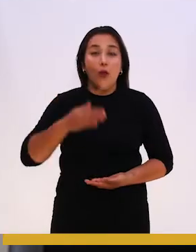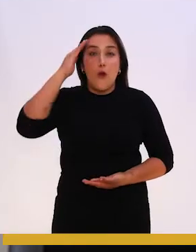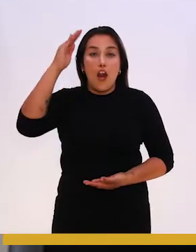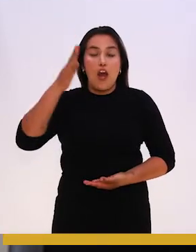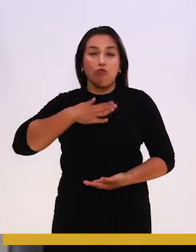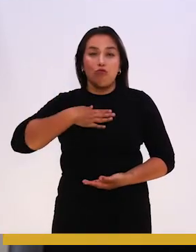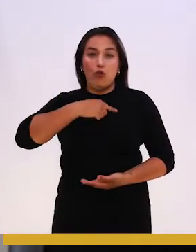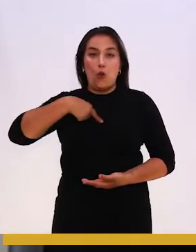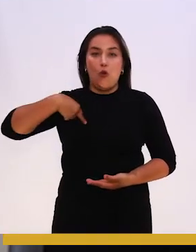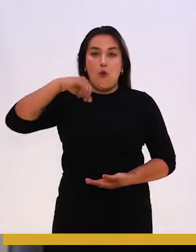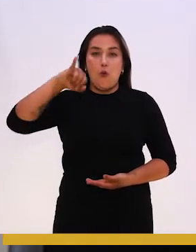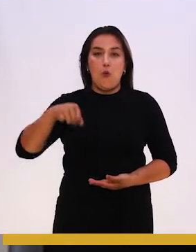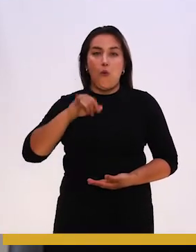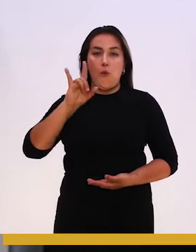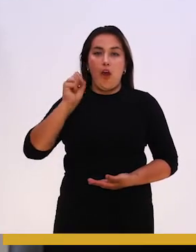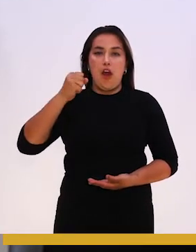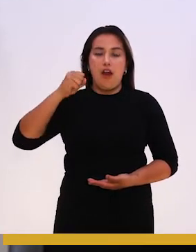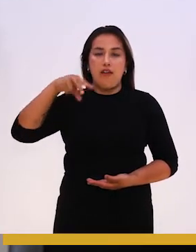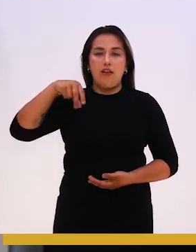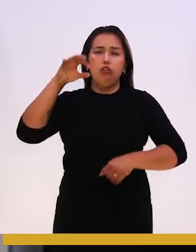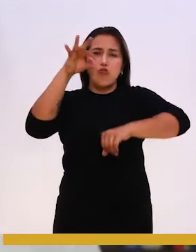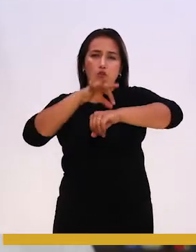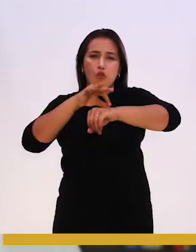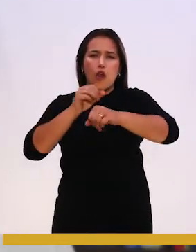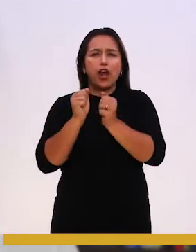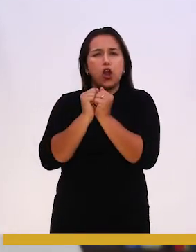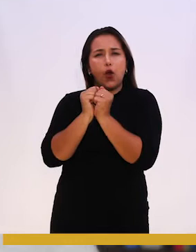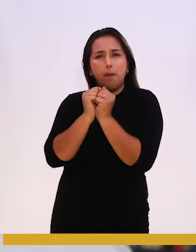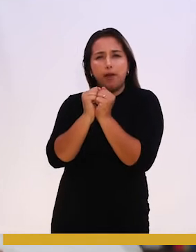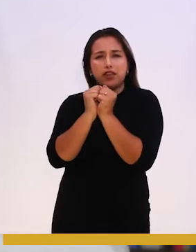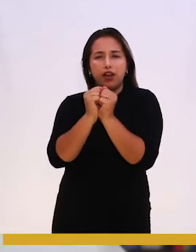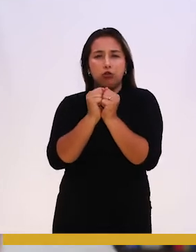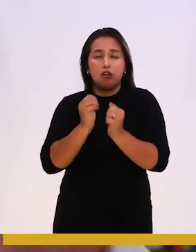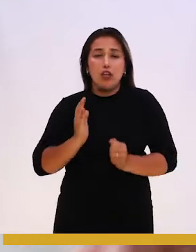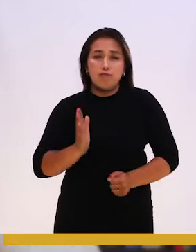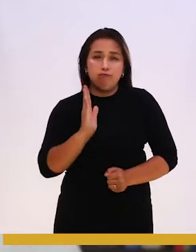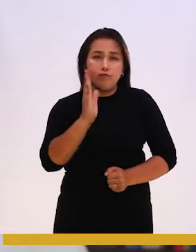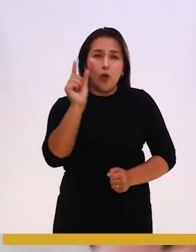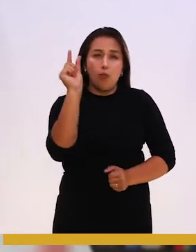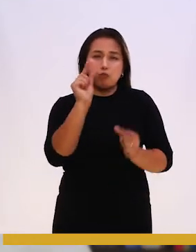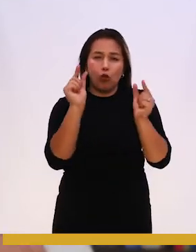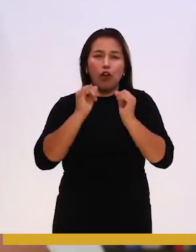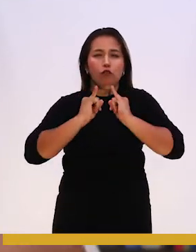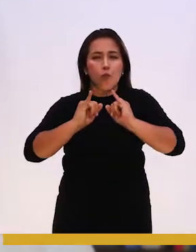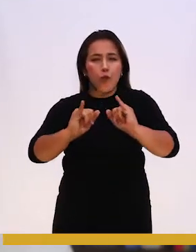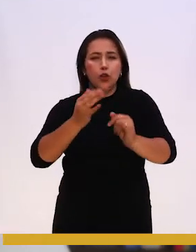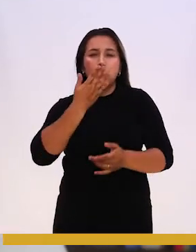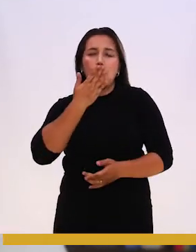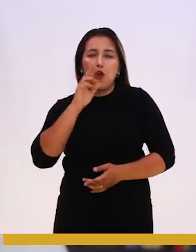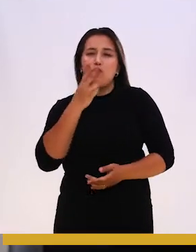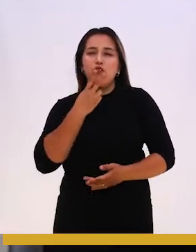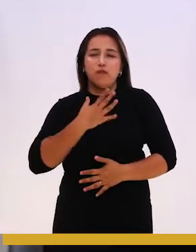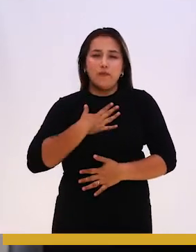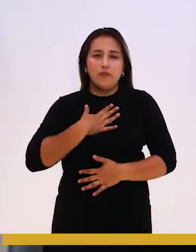Soy el doctor Juan Carlos Molina, geriatra, y quiero seguir con ustedes en este recorrido de pequeños consejos para mejorar nuestra calidad